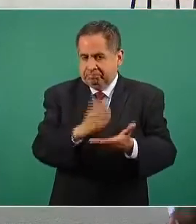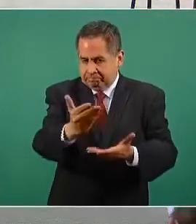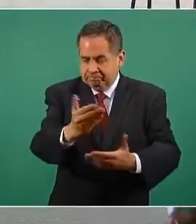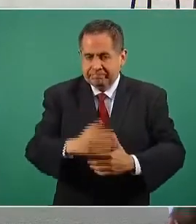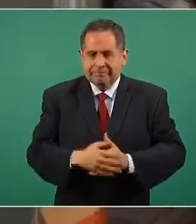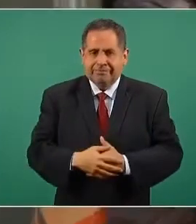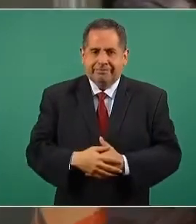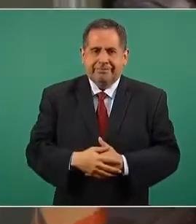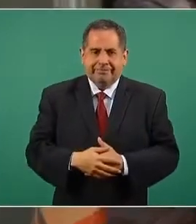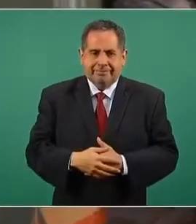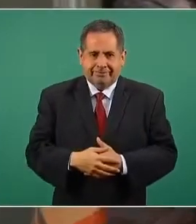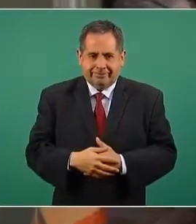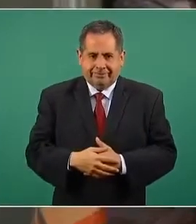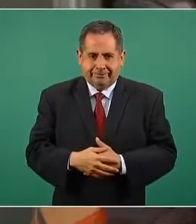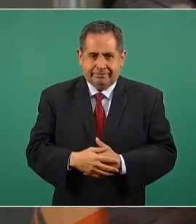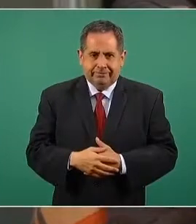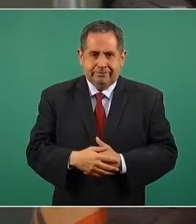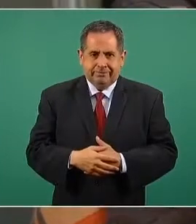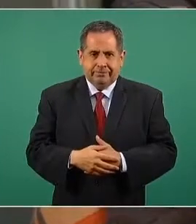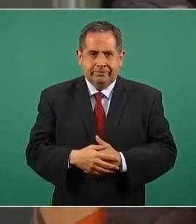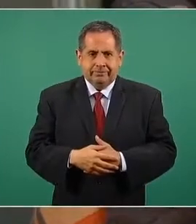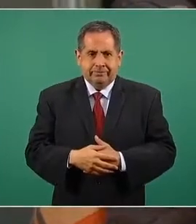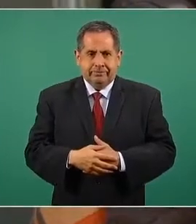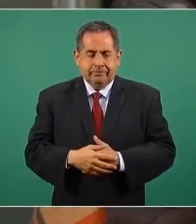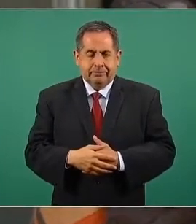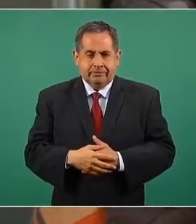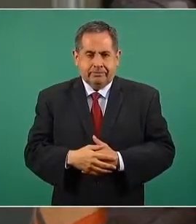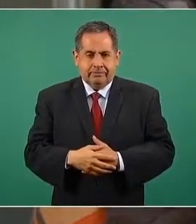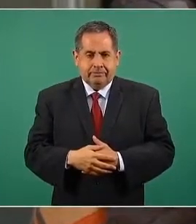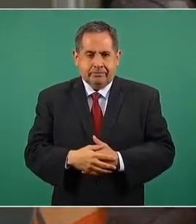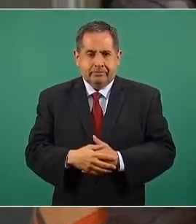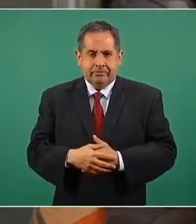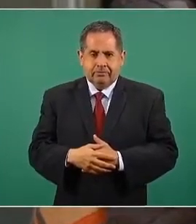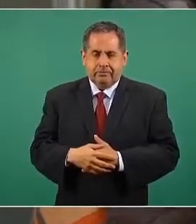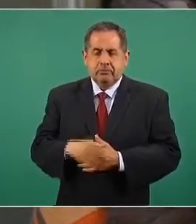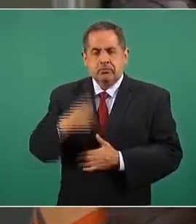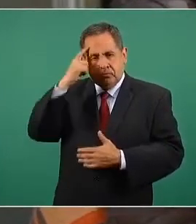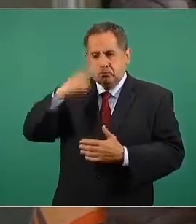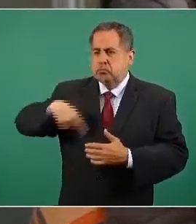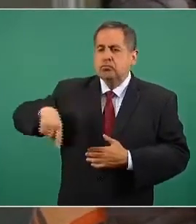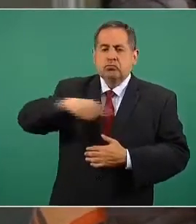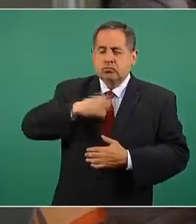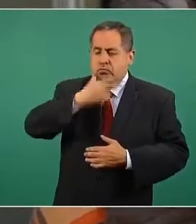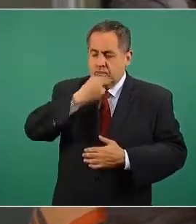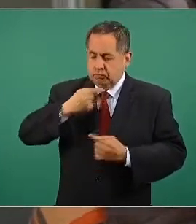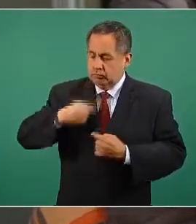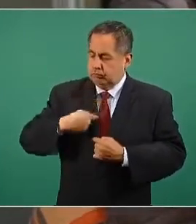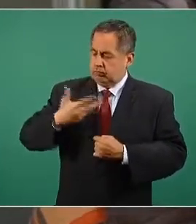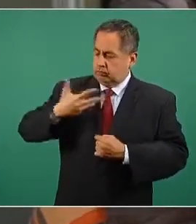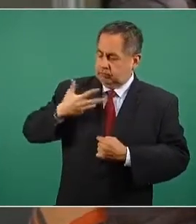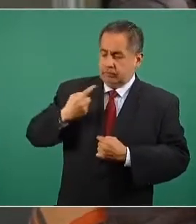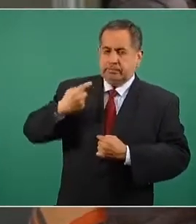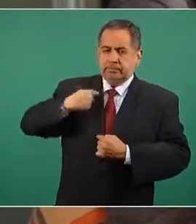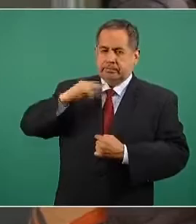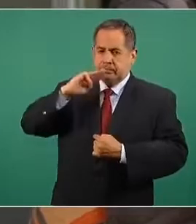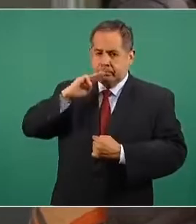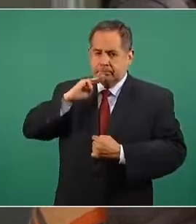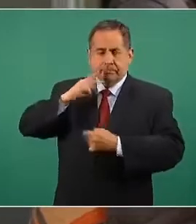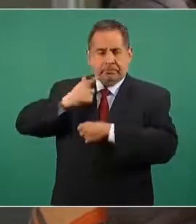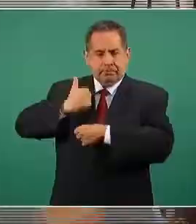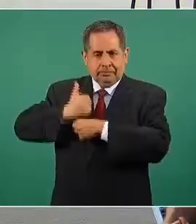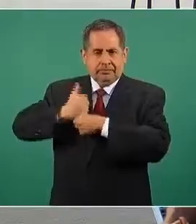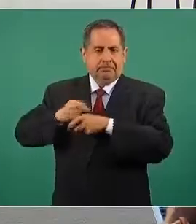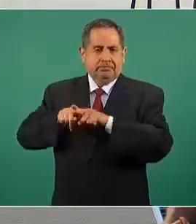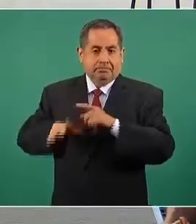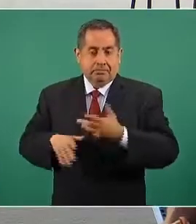permite, creo que todos los varones o ciudadanos tenemos madre, abuela o hermano. Sí, que te